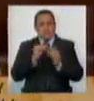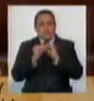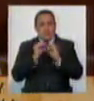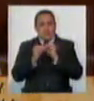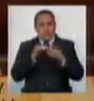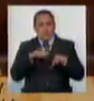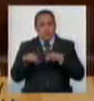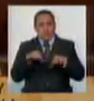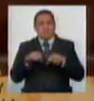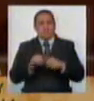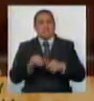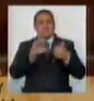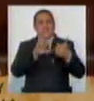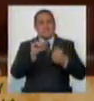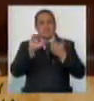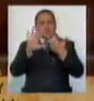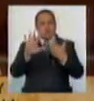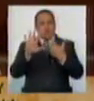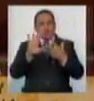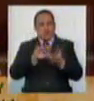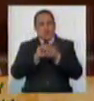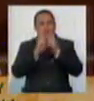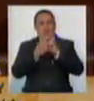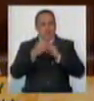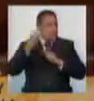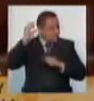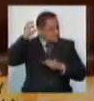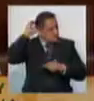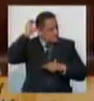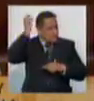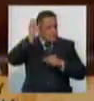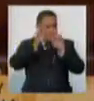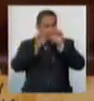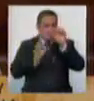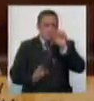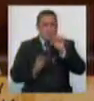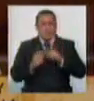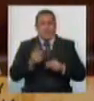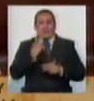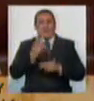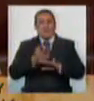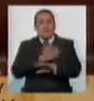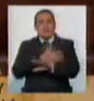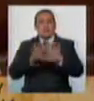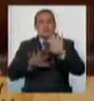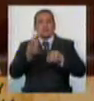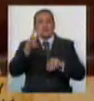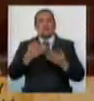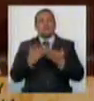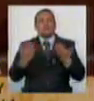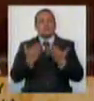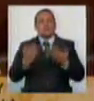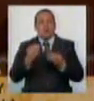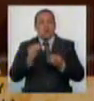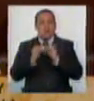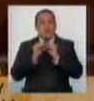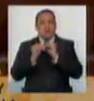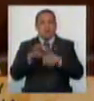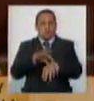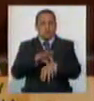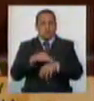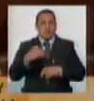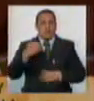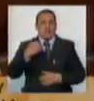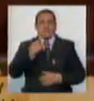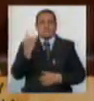Se han realizado 68 trasplantes de médula ósea, de los cuales 12 se hicieron en los Estados Unidos,